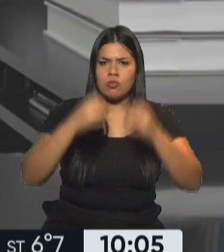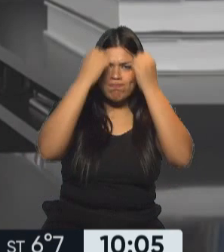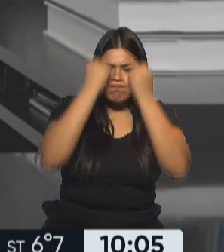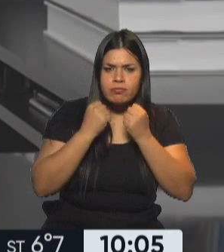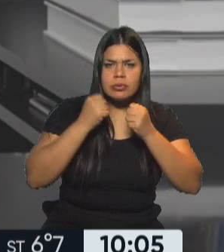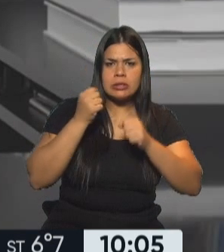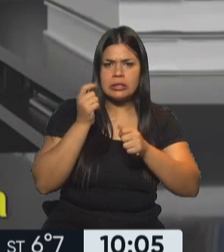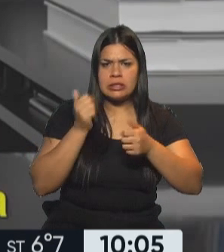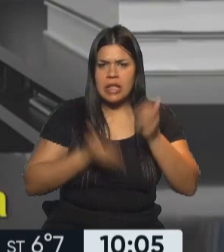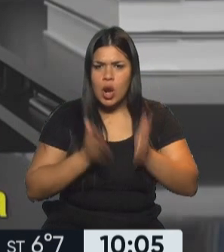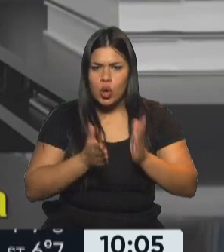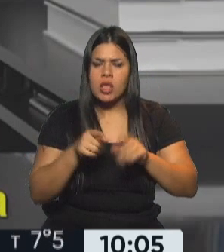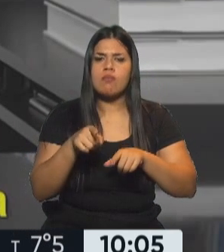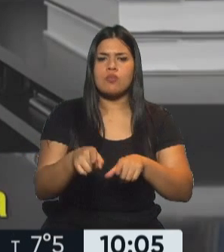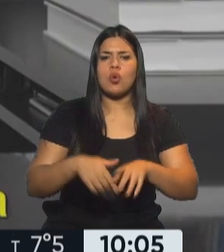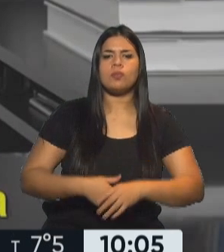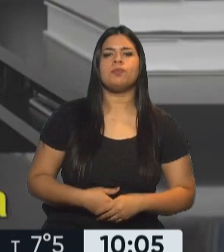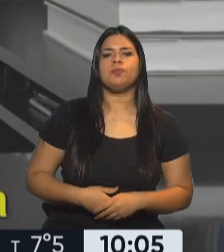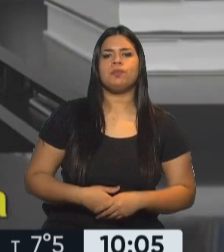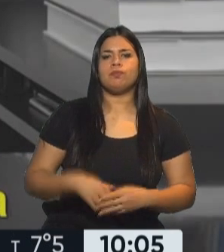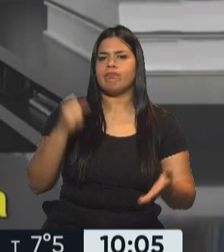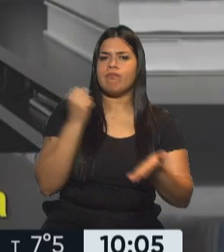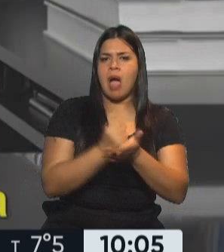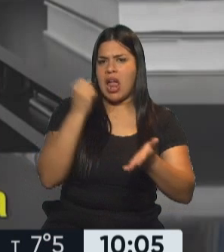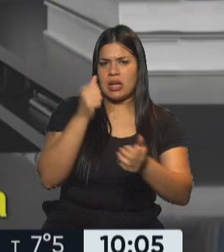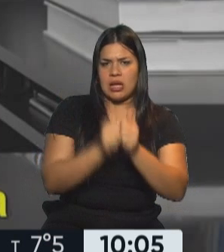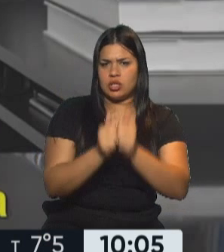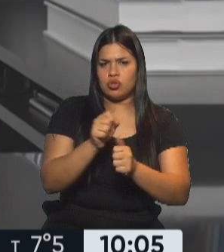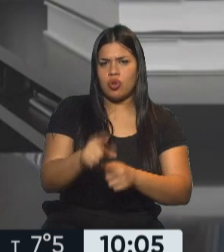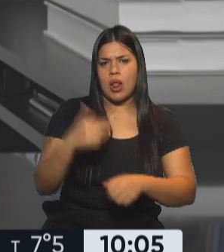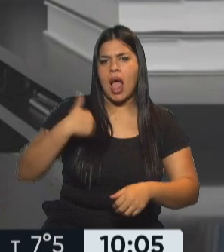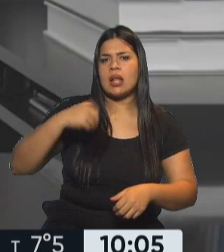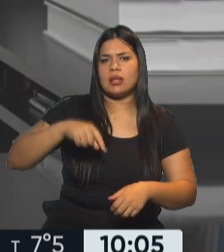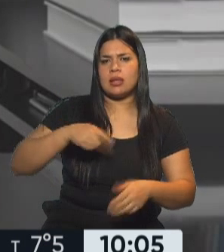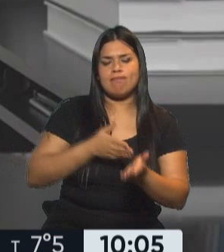fundamentalista que marcó la historia de nuestro país para siempre.